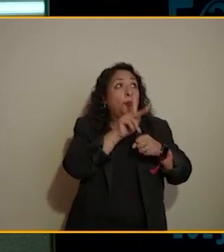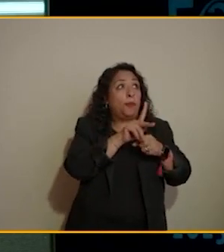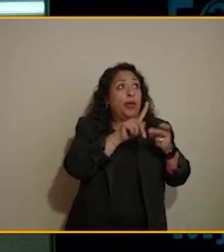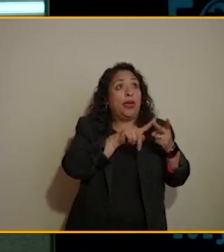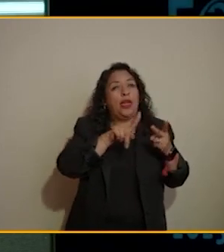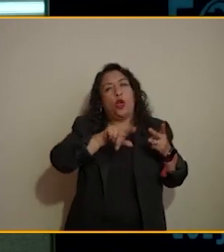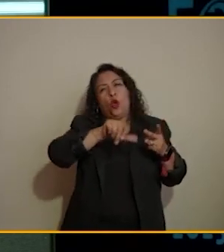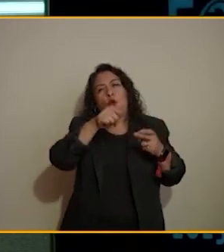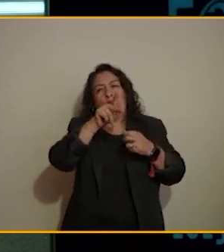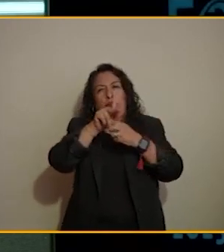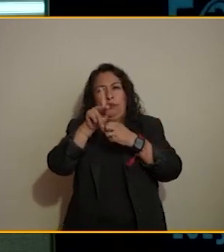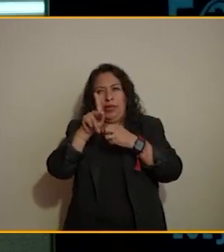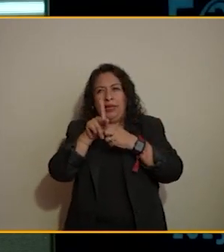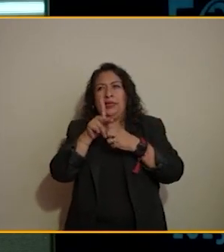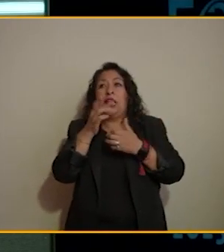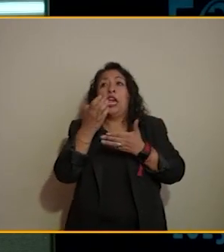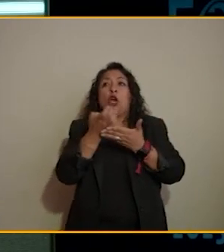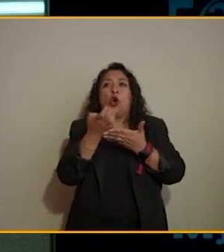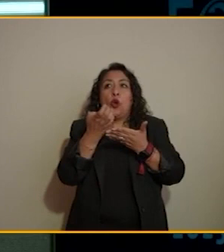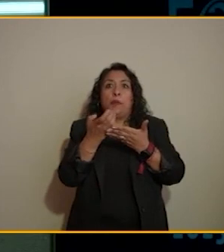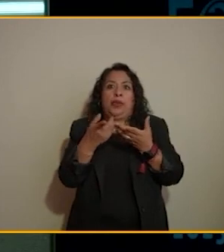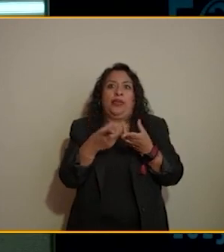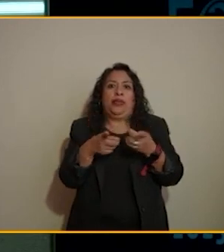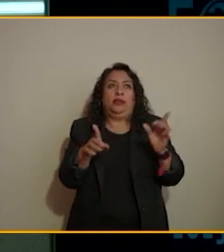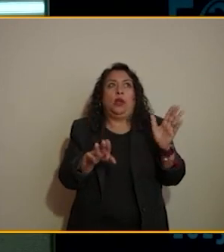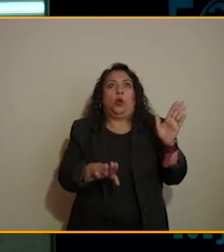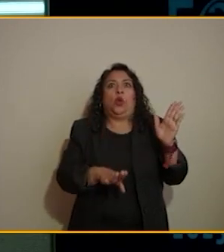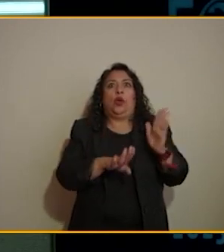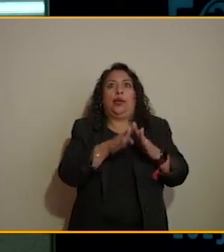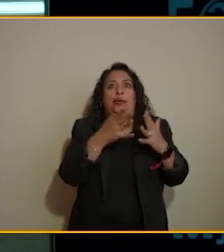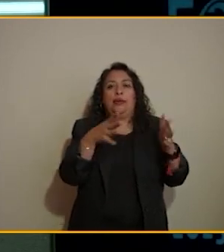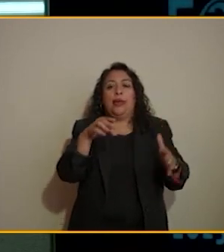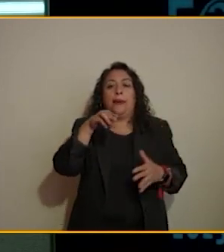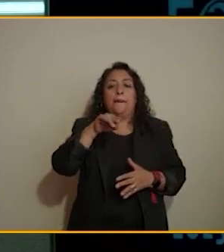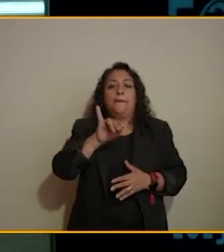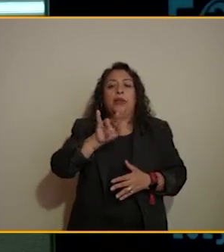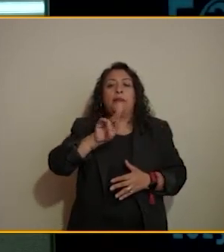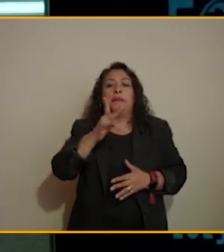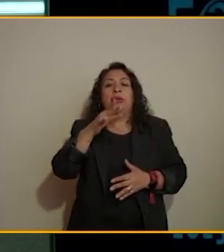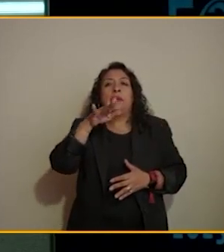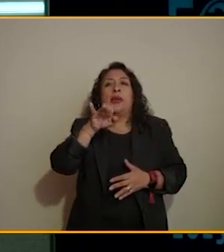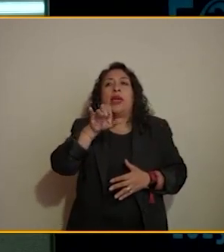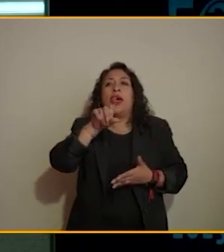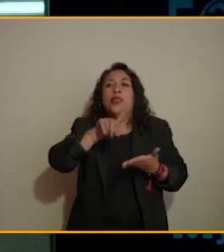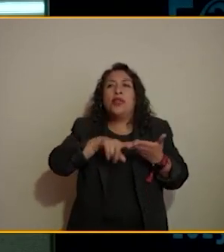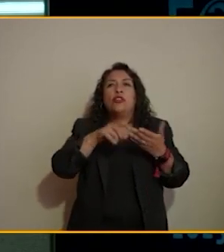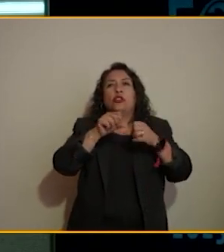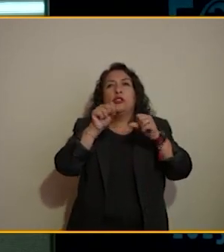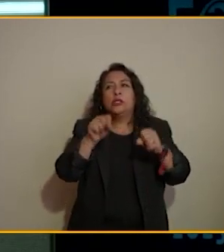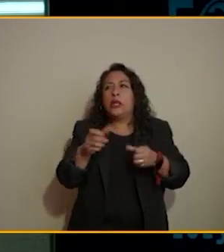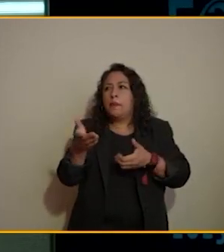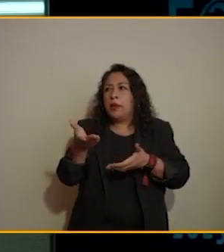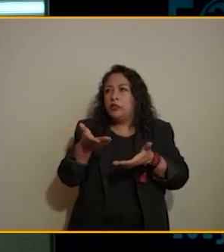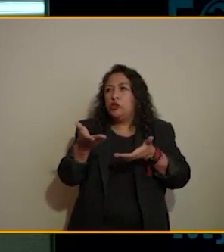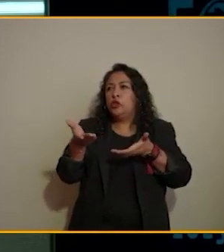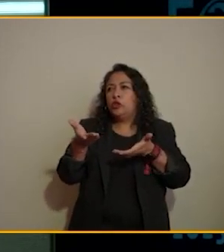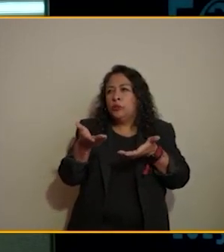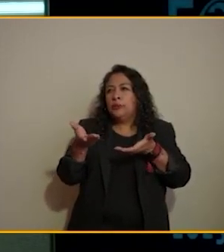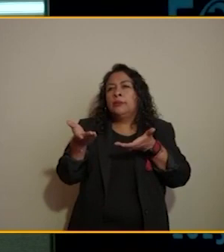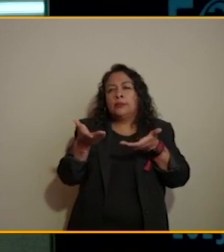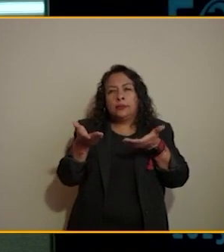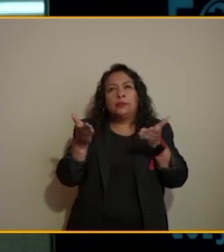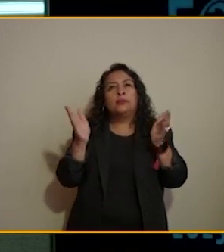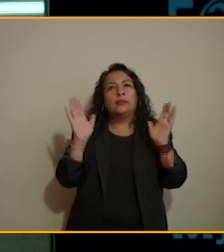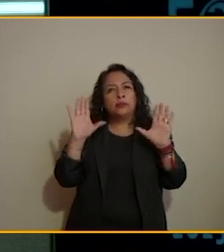en otros países de economías más desarrolladas, las MIPYMES funcionan a través de sistemas de colaboración o